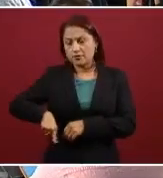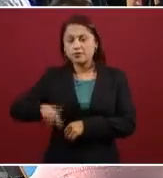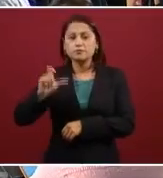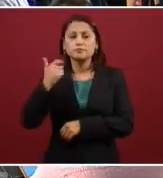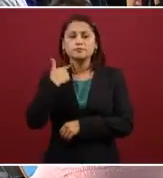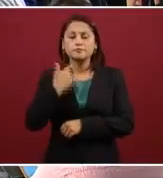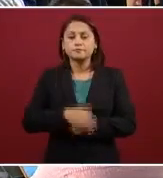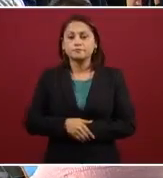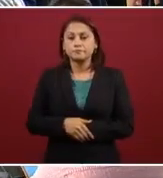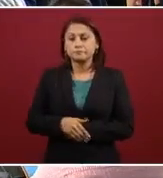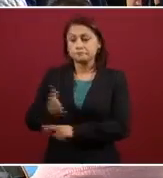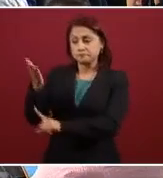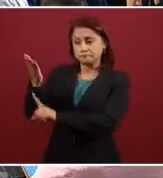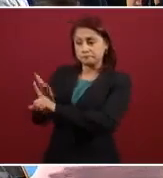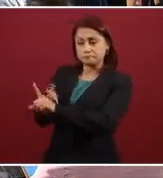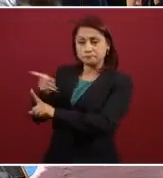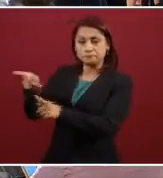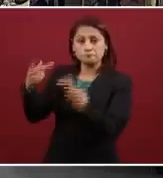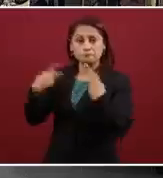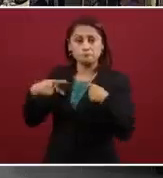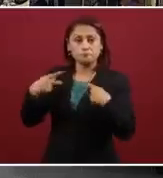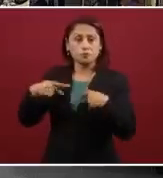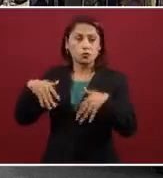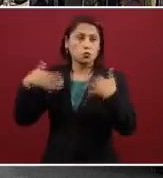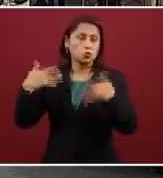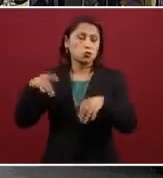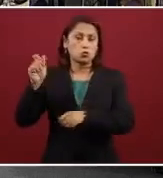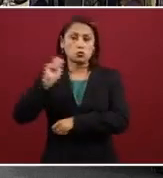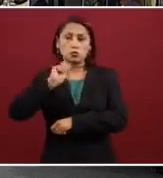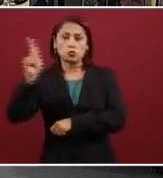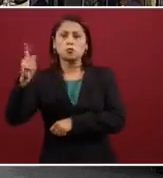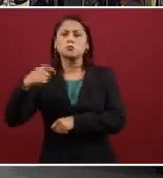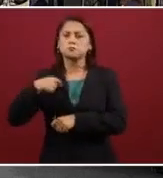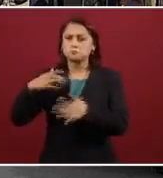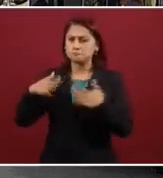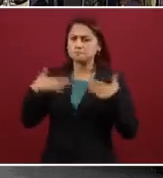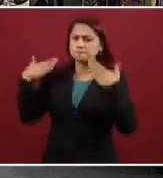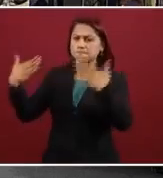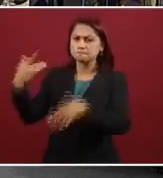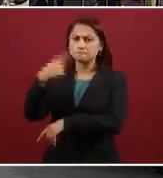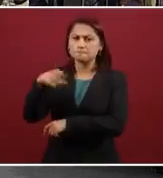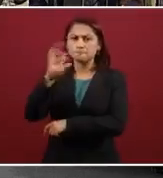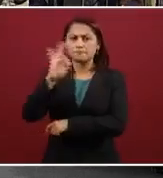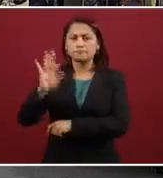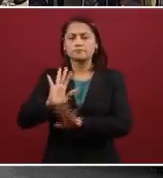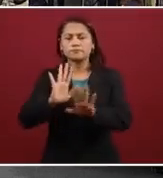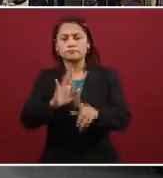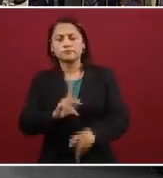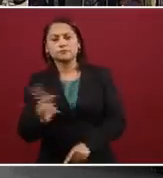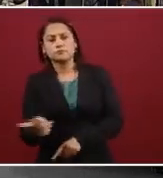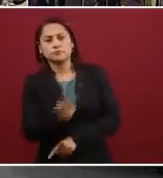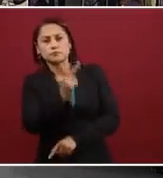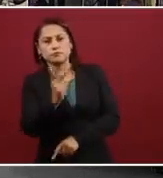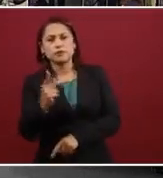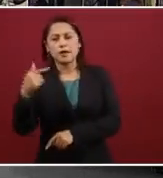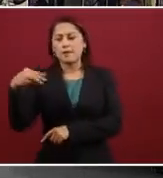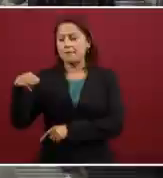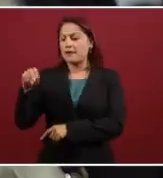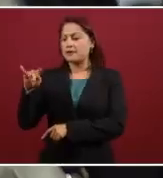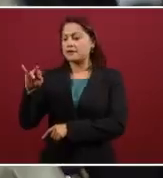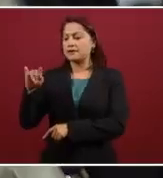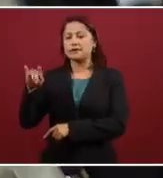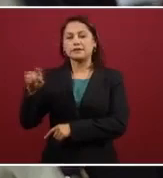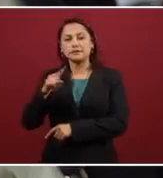y le tengo toda la confianza. En el mismo tema y en otro, Germán Martínez evaluó a Ursúa, Ursúa lo evaluó a